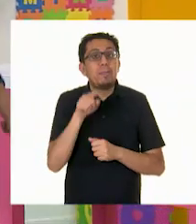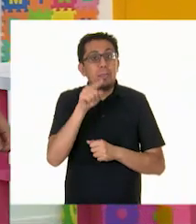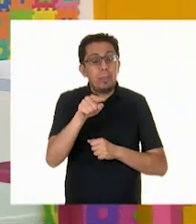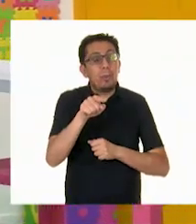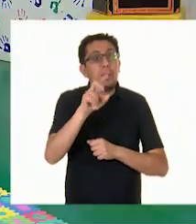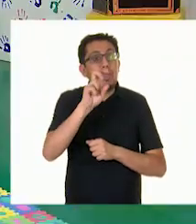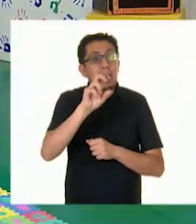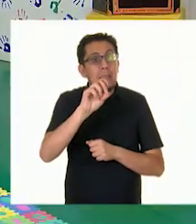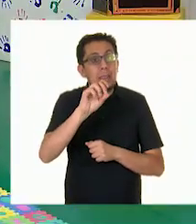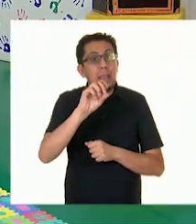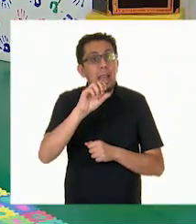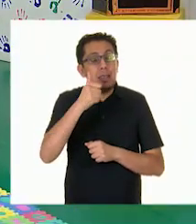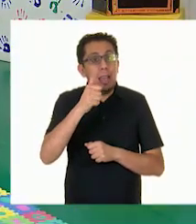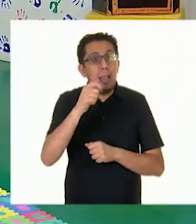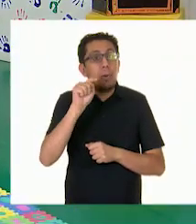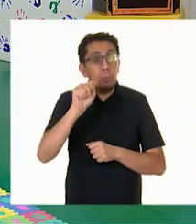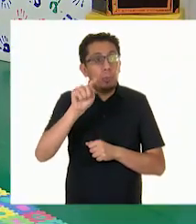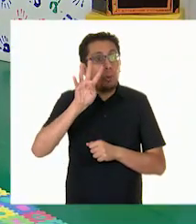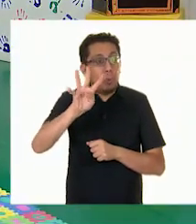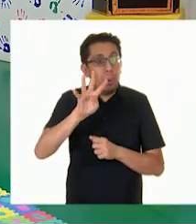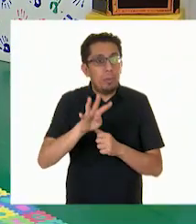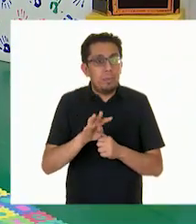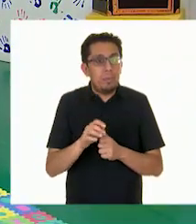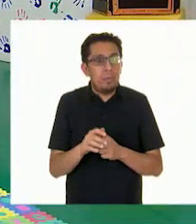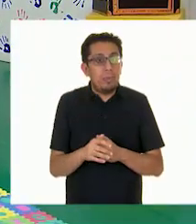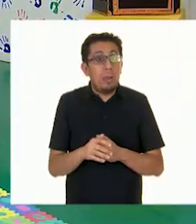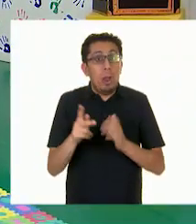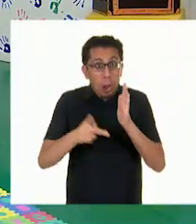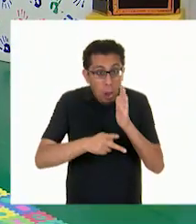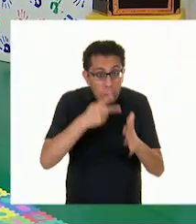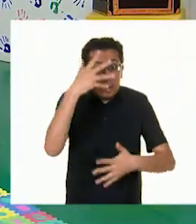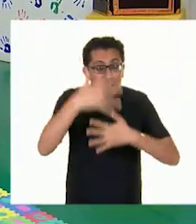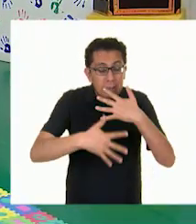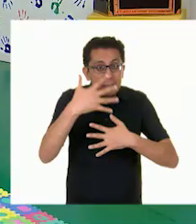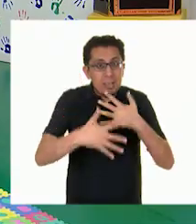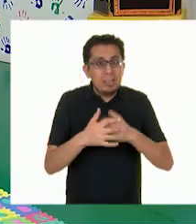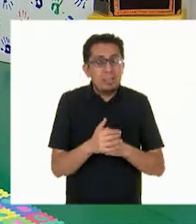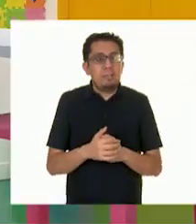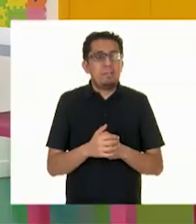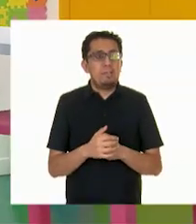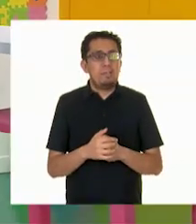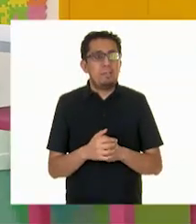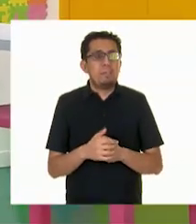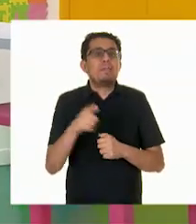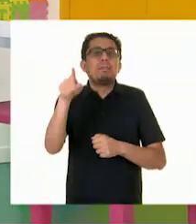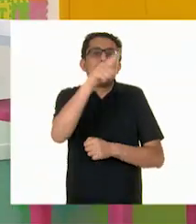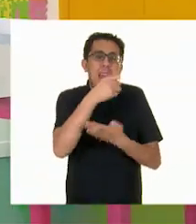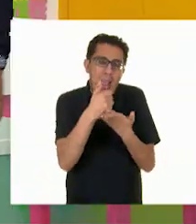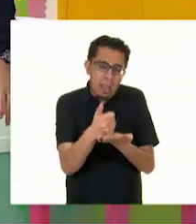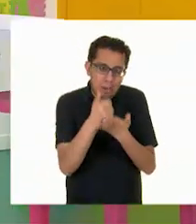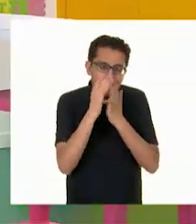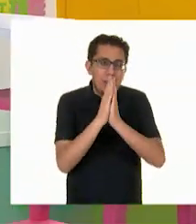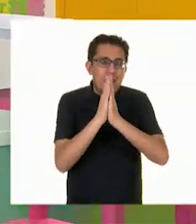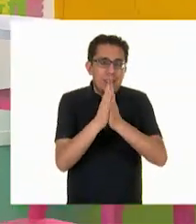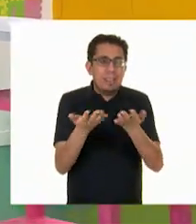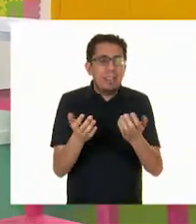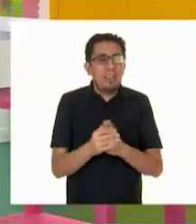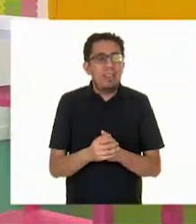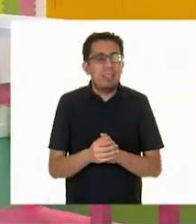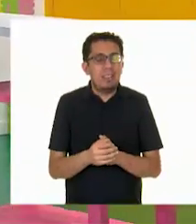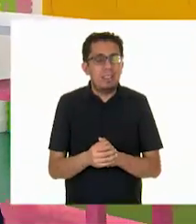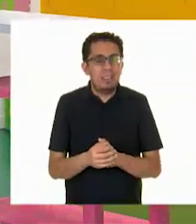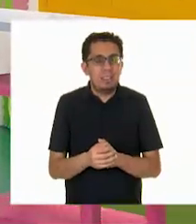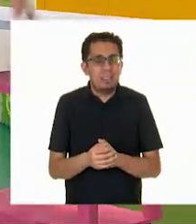36.4. Gracias Otros por 15 salvarme. brinquitos. ¿Otros 15? Sí. Ay, compañeros, ayúdenme. Venga, vamos.